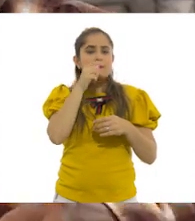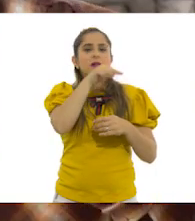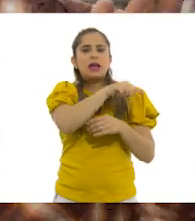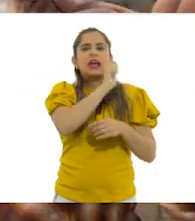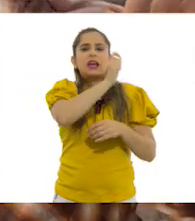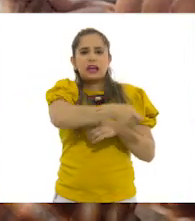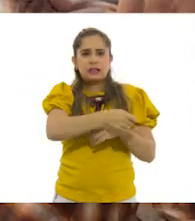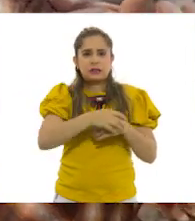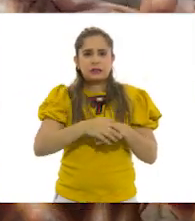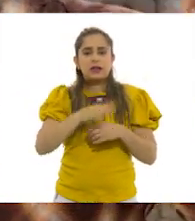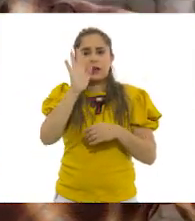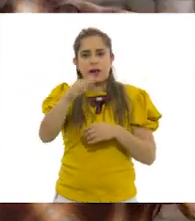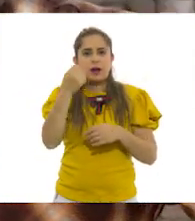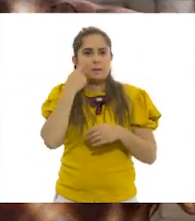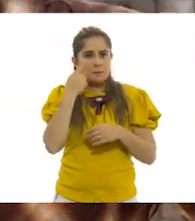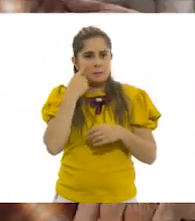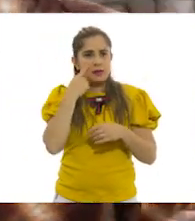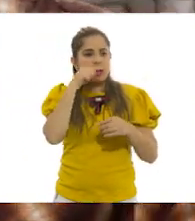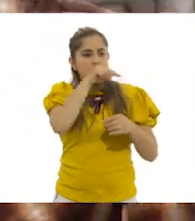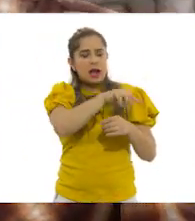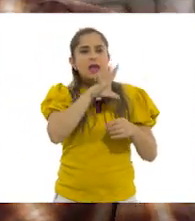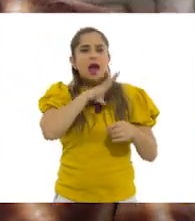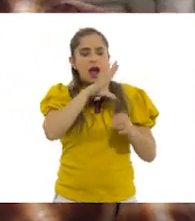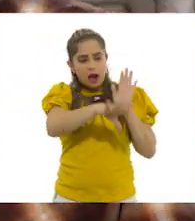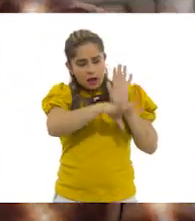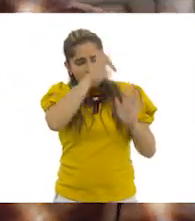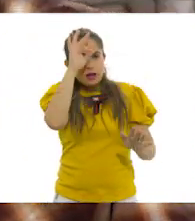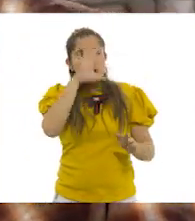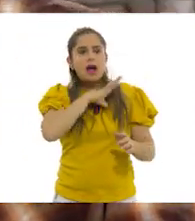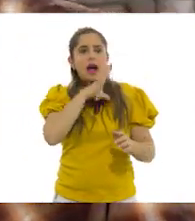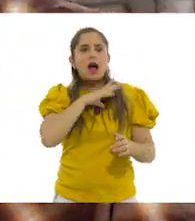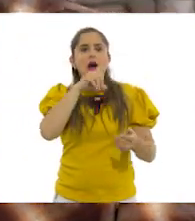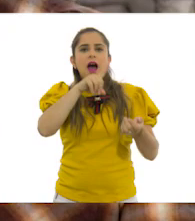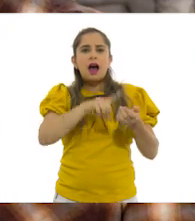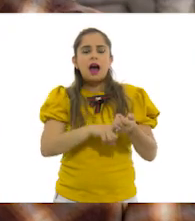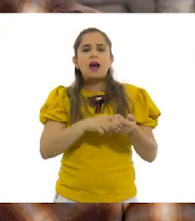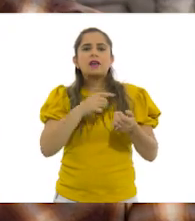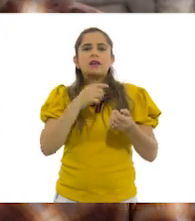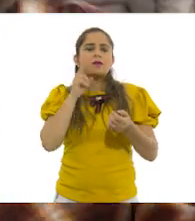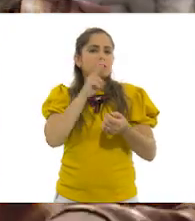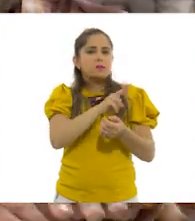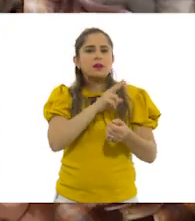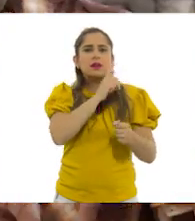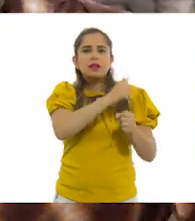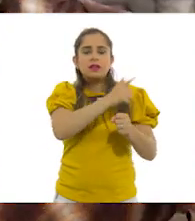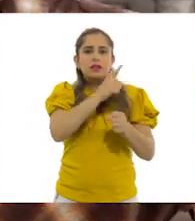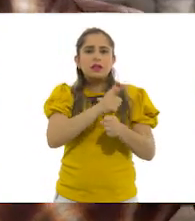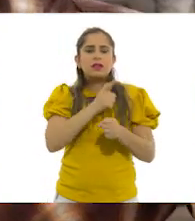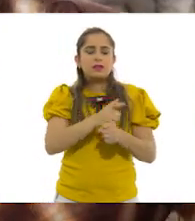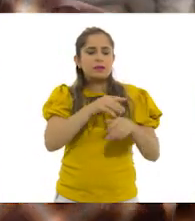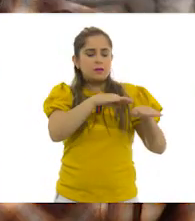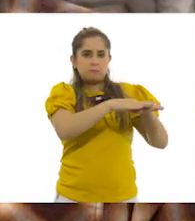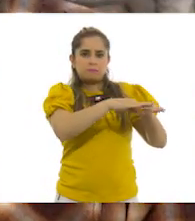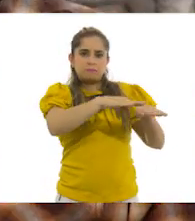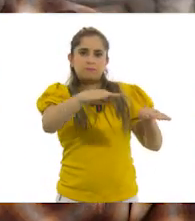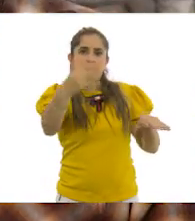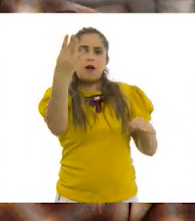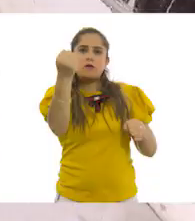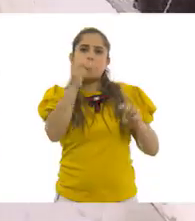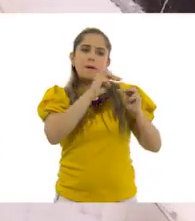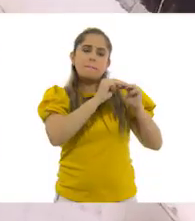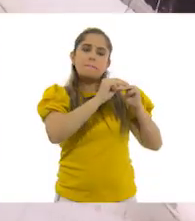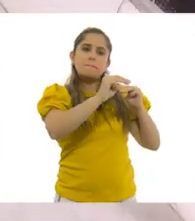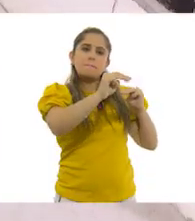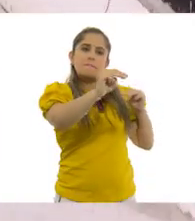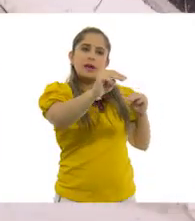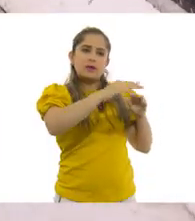En el lado sur del predio lo que tenemos son los restos del límite norte del juego de pelota. Sí. O sea, se trata de una plataforma de 9 metros de ancho